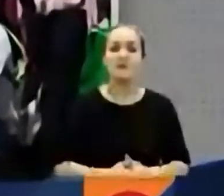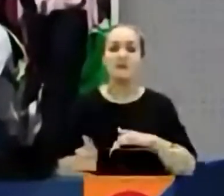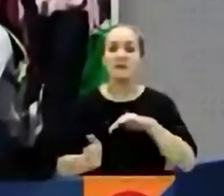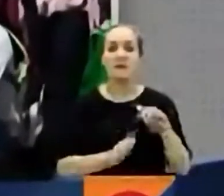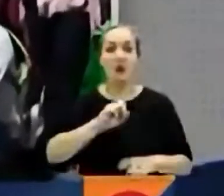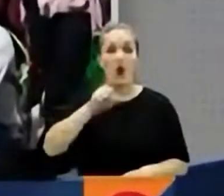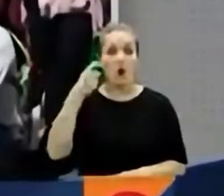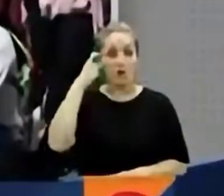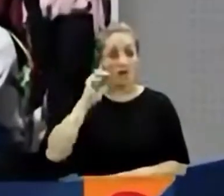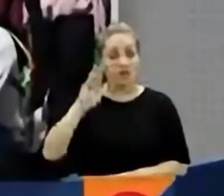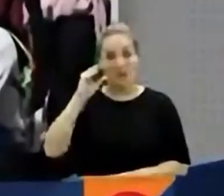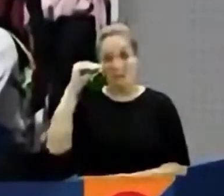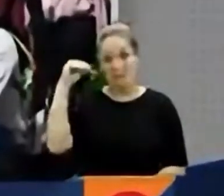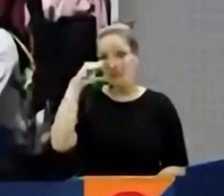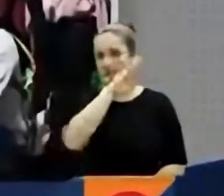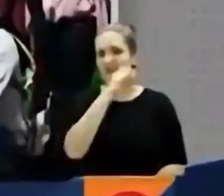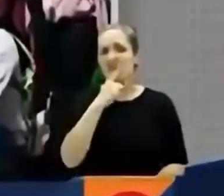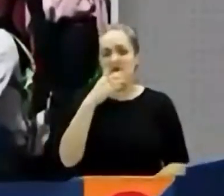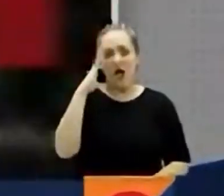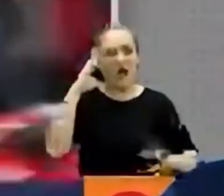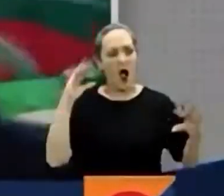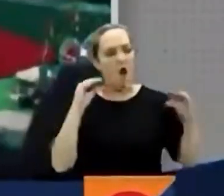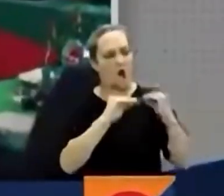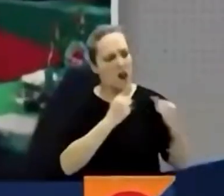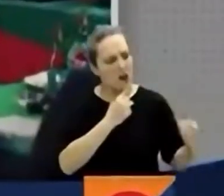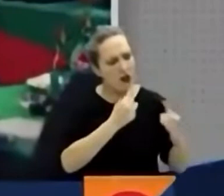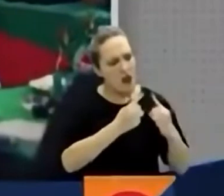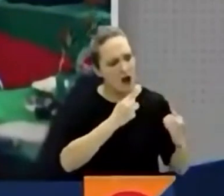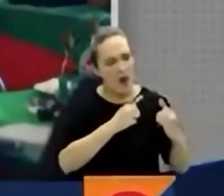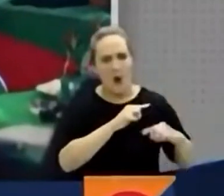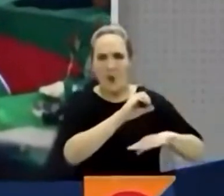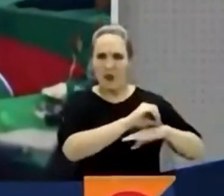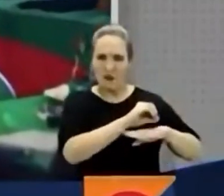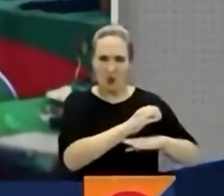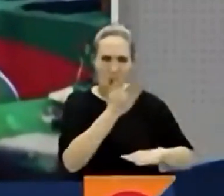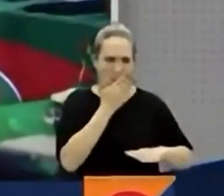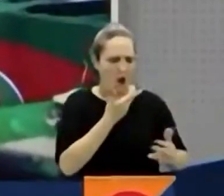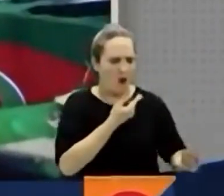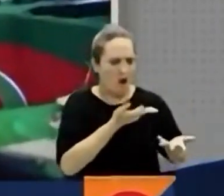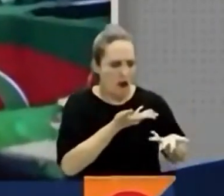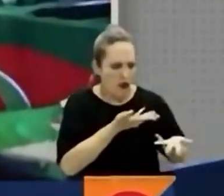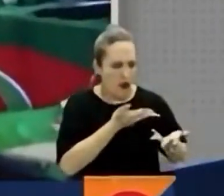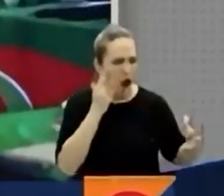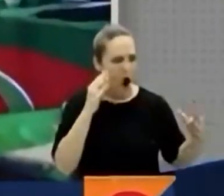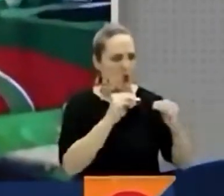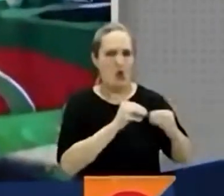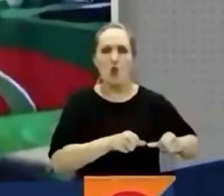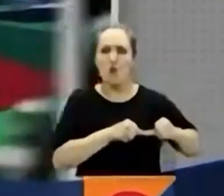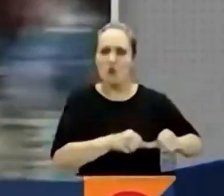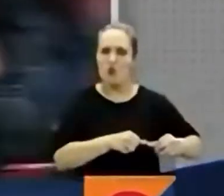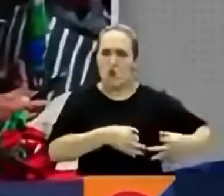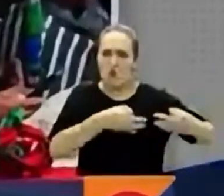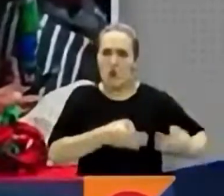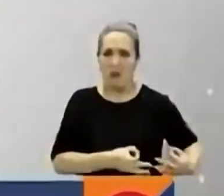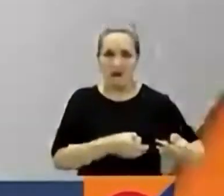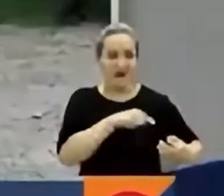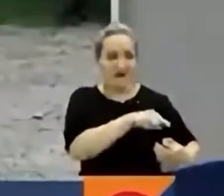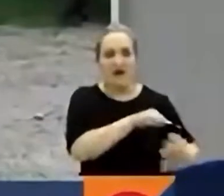se comprometió a cumplir acuerdos con organizaciones indígenas. Avanza mesa de diálogo por terrenos